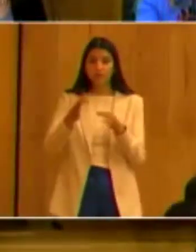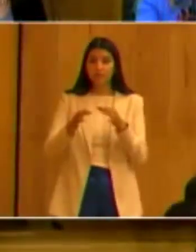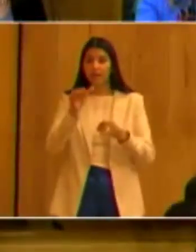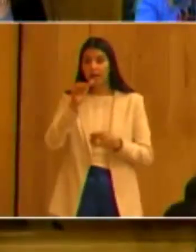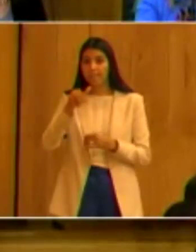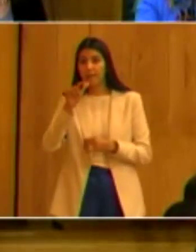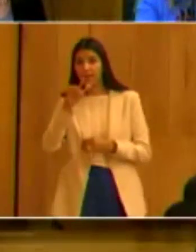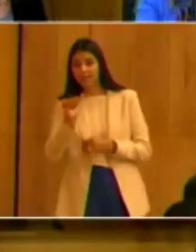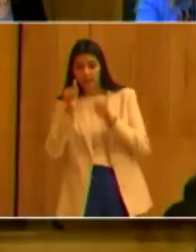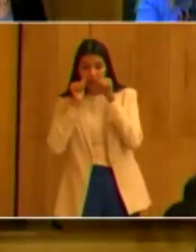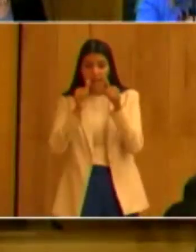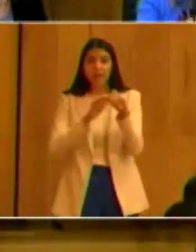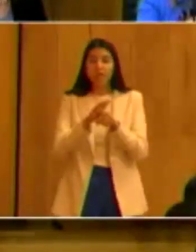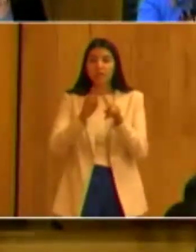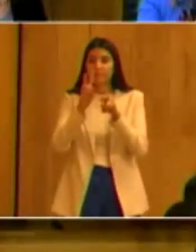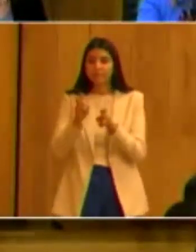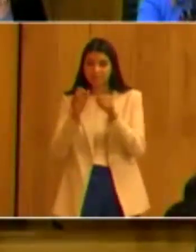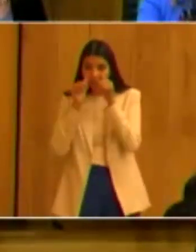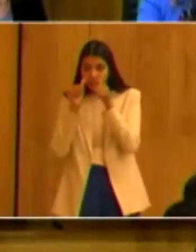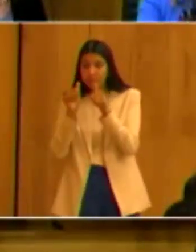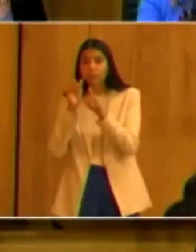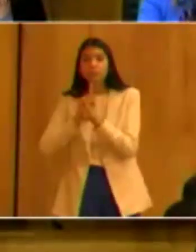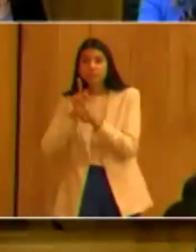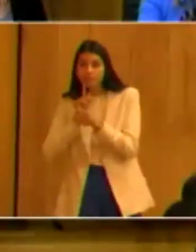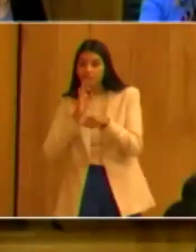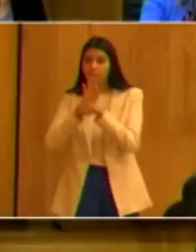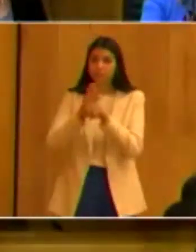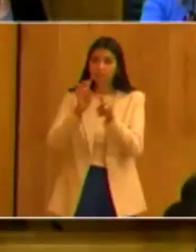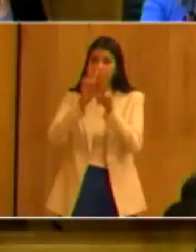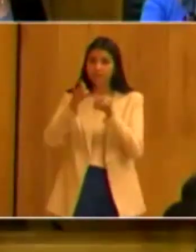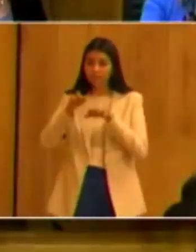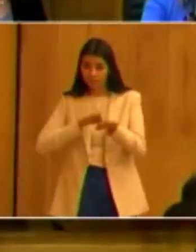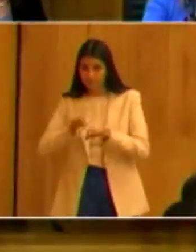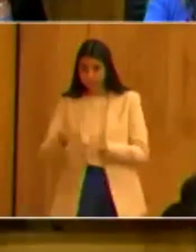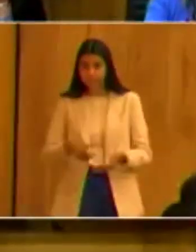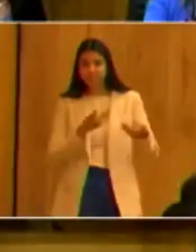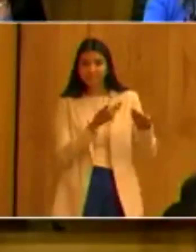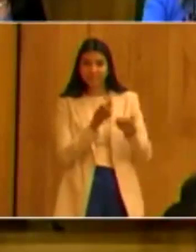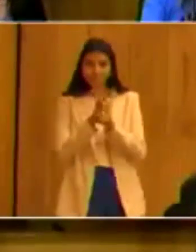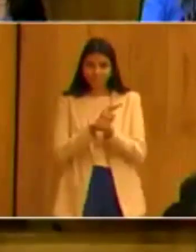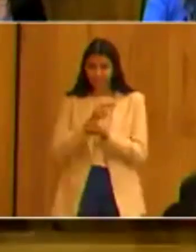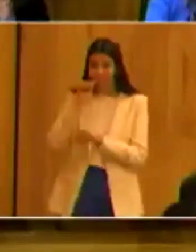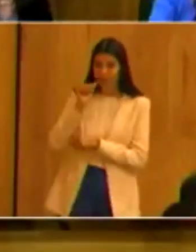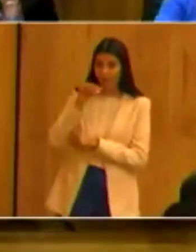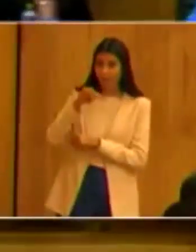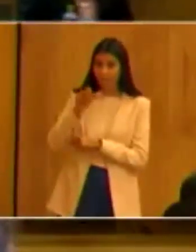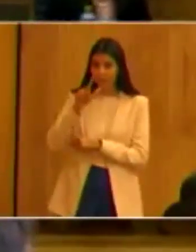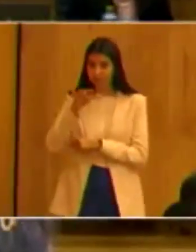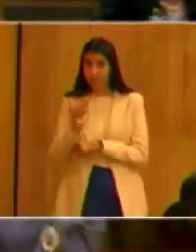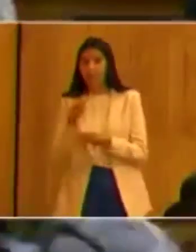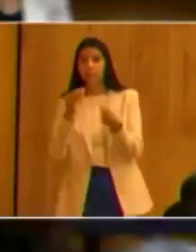abordará el tema de la sentencia con perspectiva de género en materia laboral. Adelante, licenciada Amalia, muchas